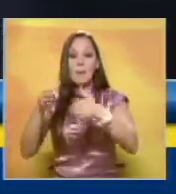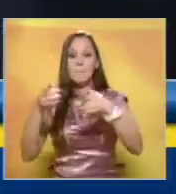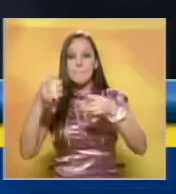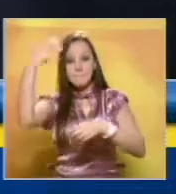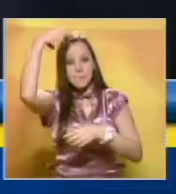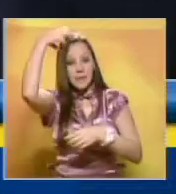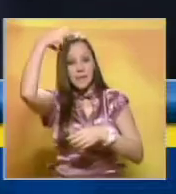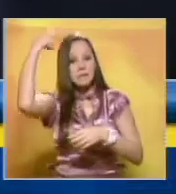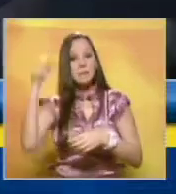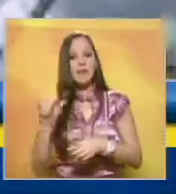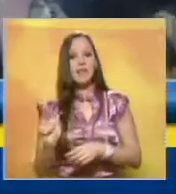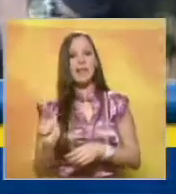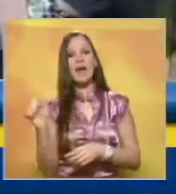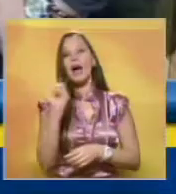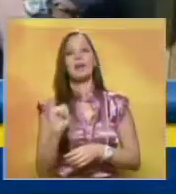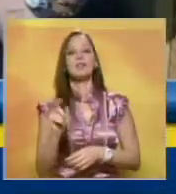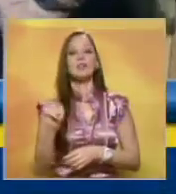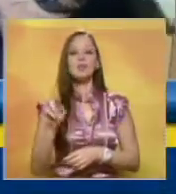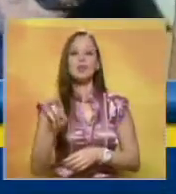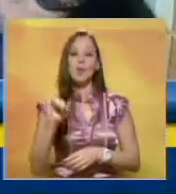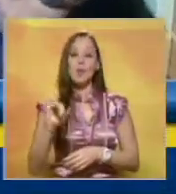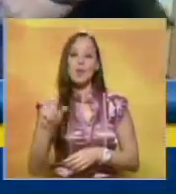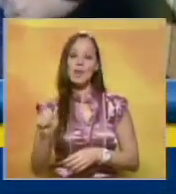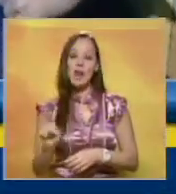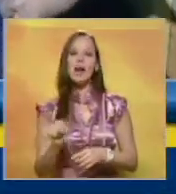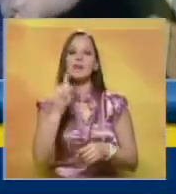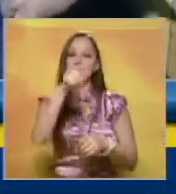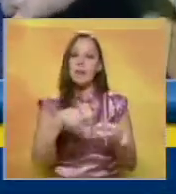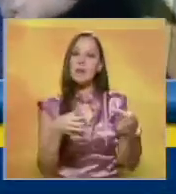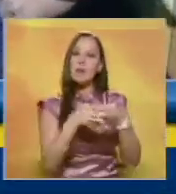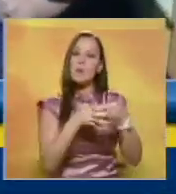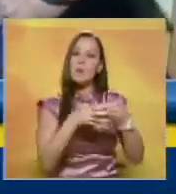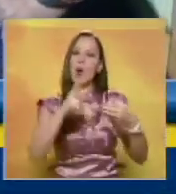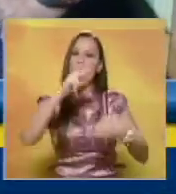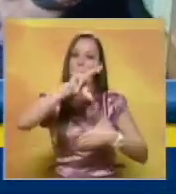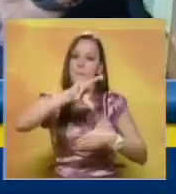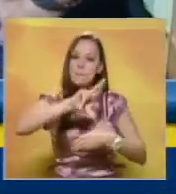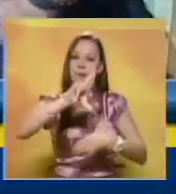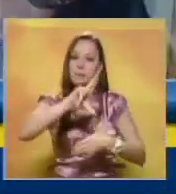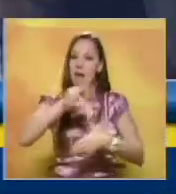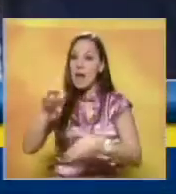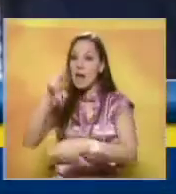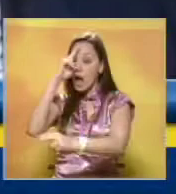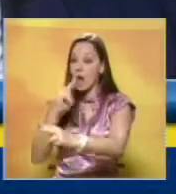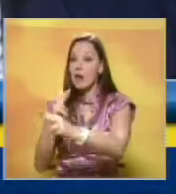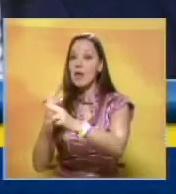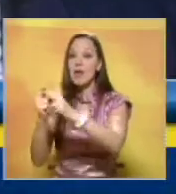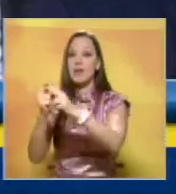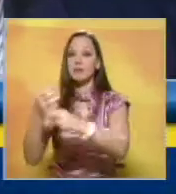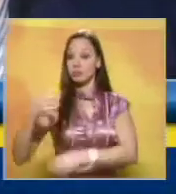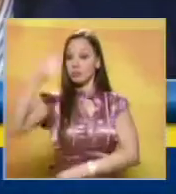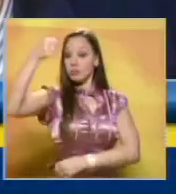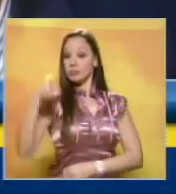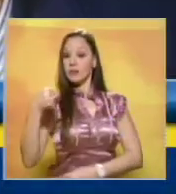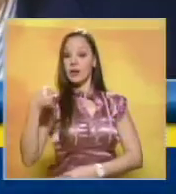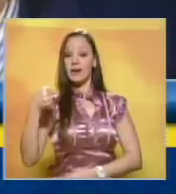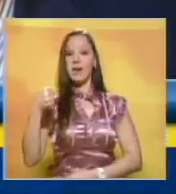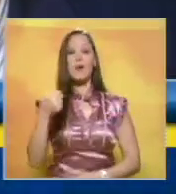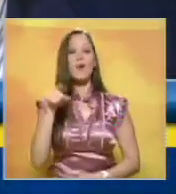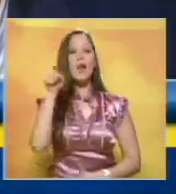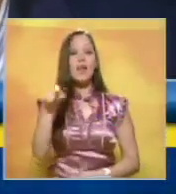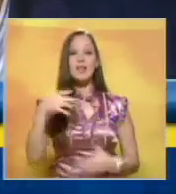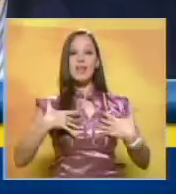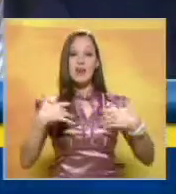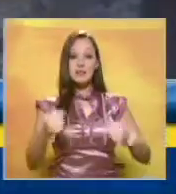Investigación Científica y designado por la Organización Panamericana de la Salud como Héroe de la Salud Pública, actualmente, y a pesar